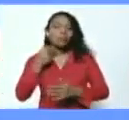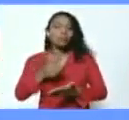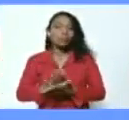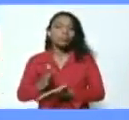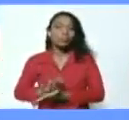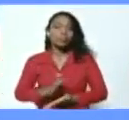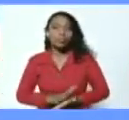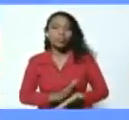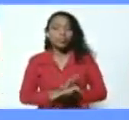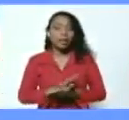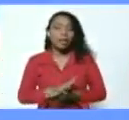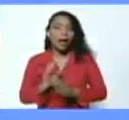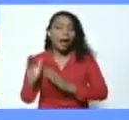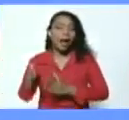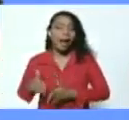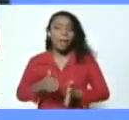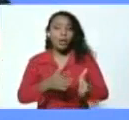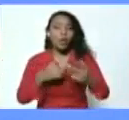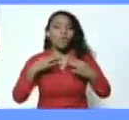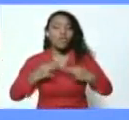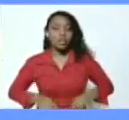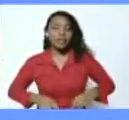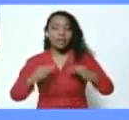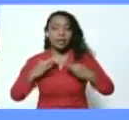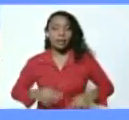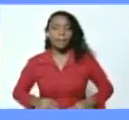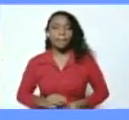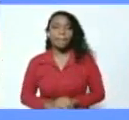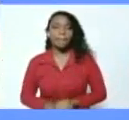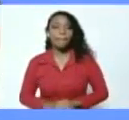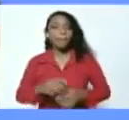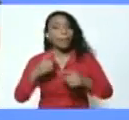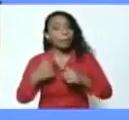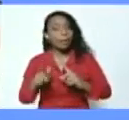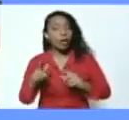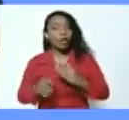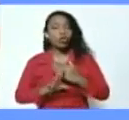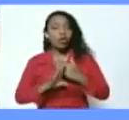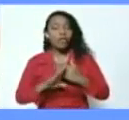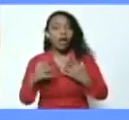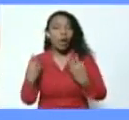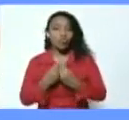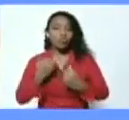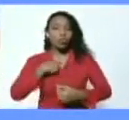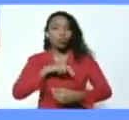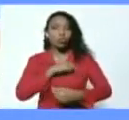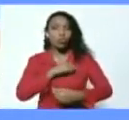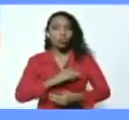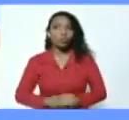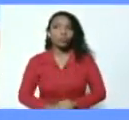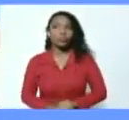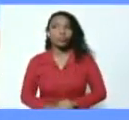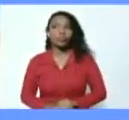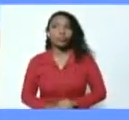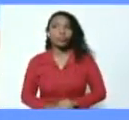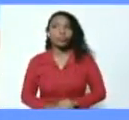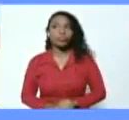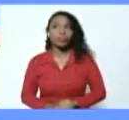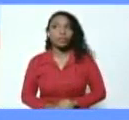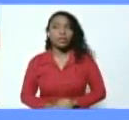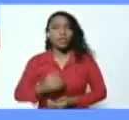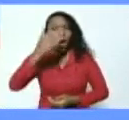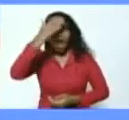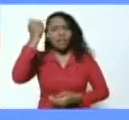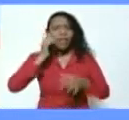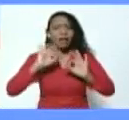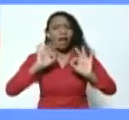han quedado en el camino físicamente, pero que están aquí con nosotros. Y sin olvidar a